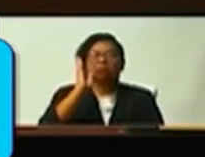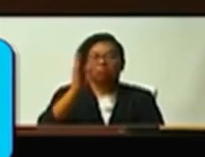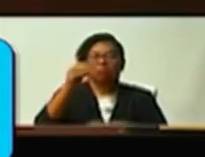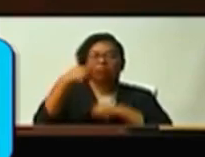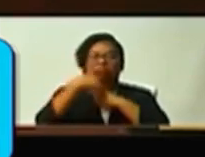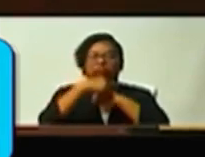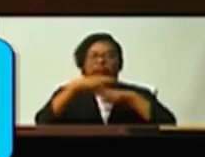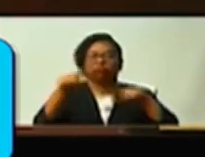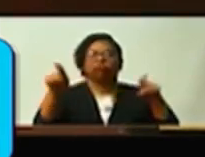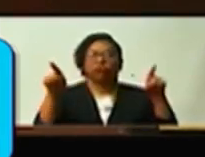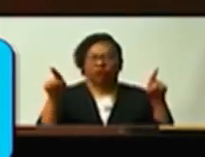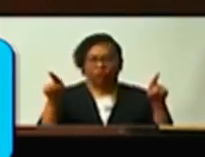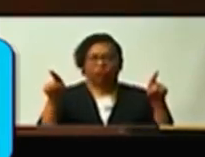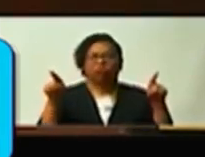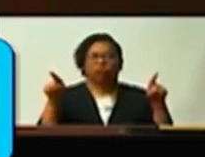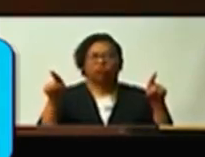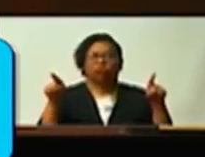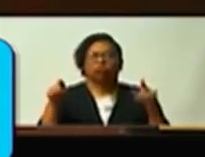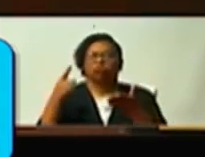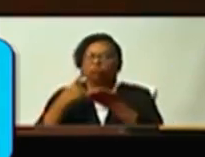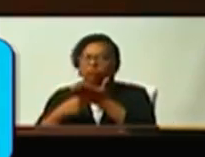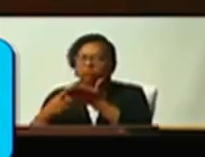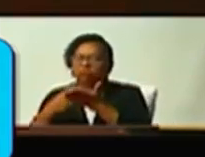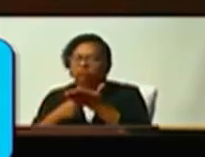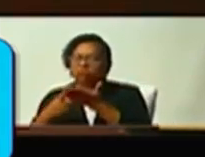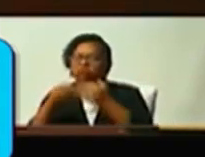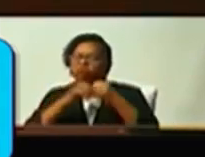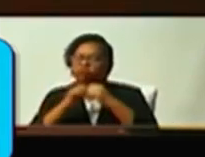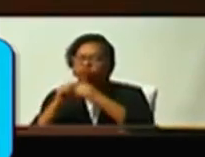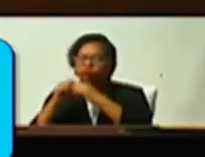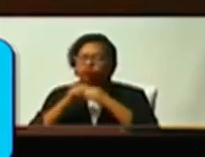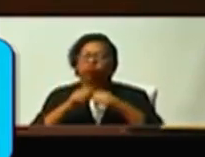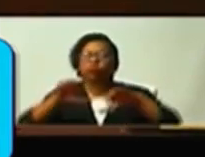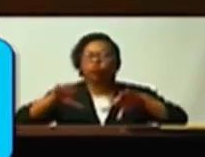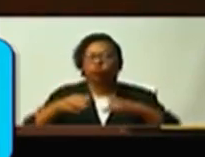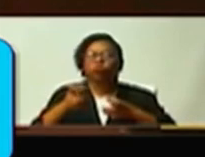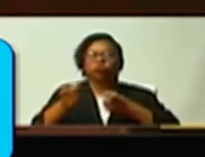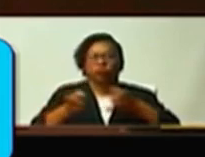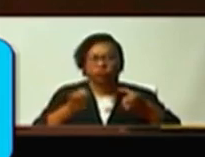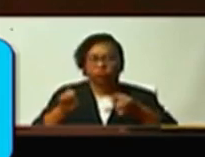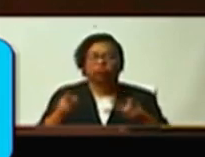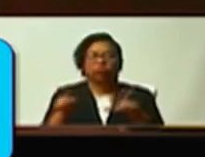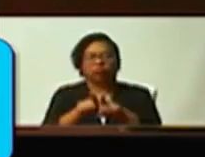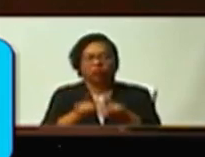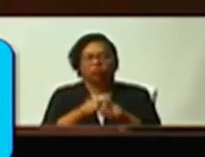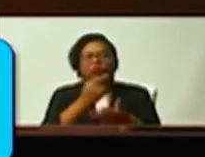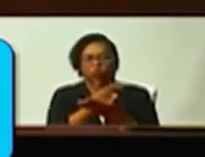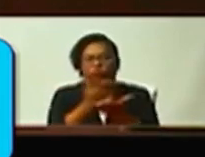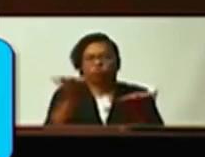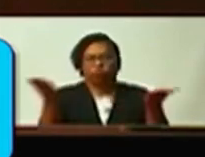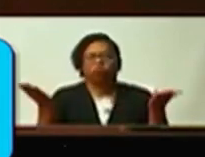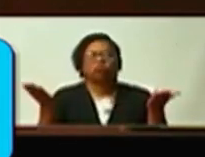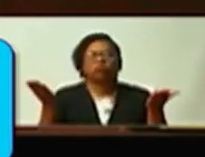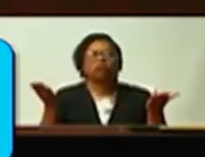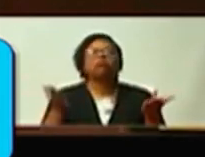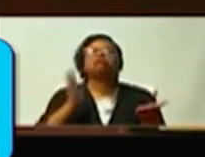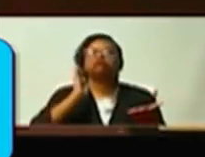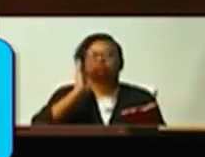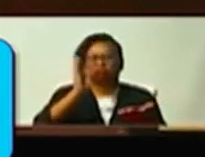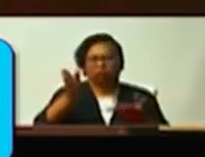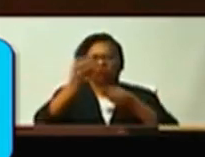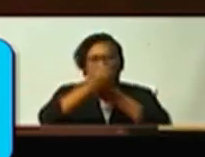las consultas de lugar con la comisión coordinadora y con ustedes, los señores diputados, entonces